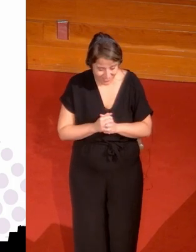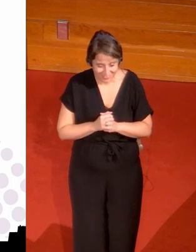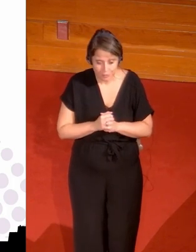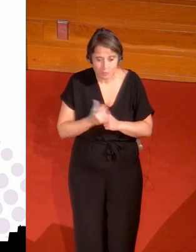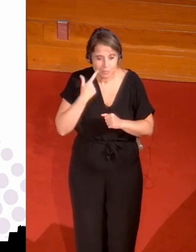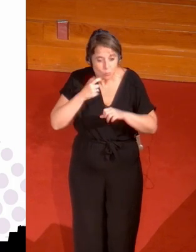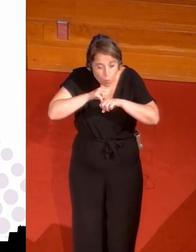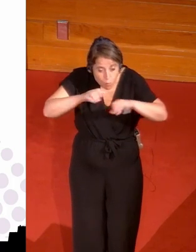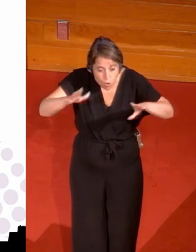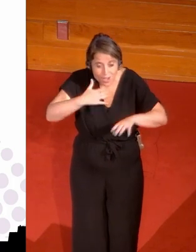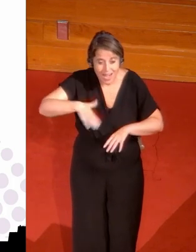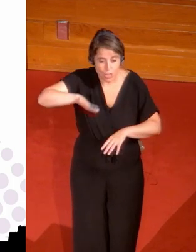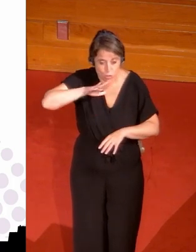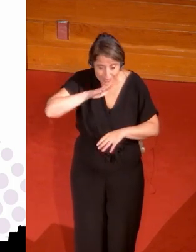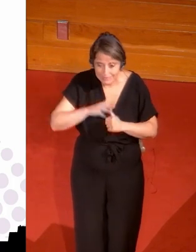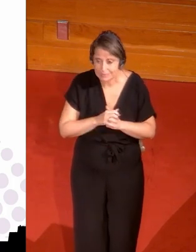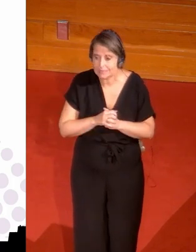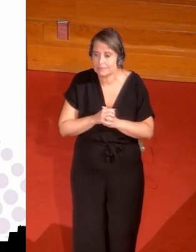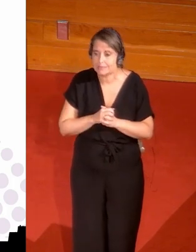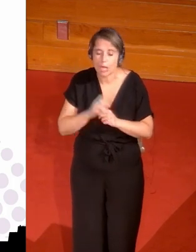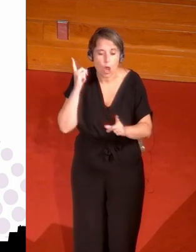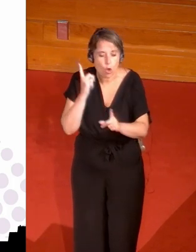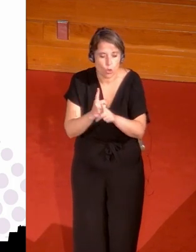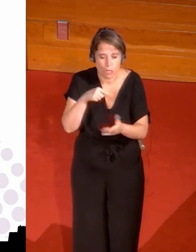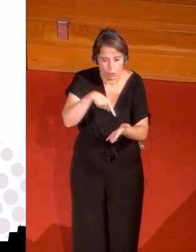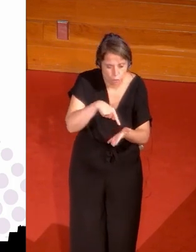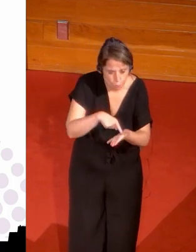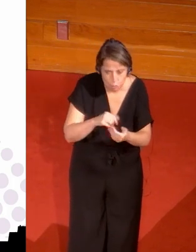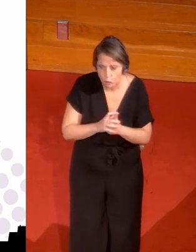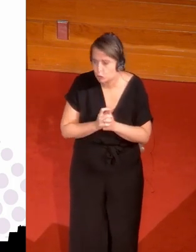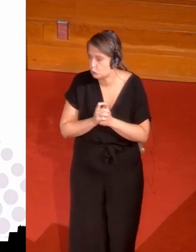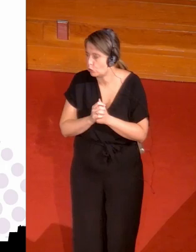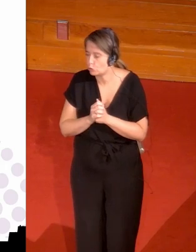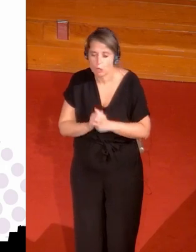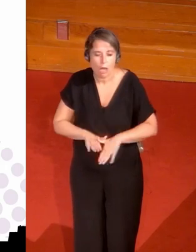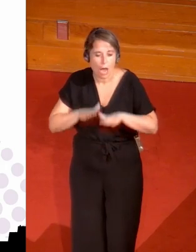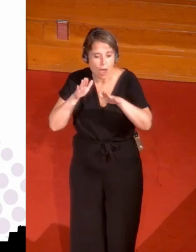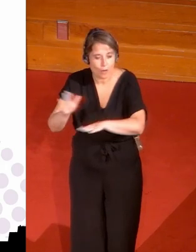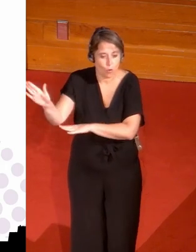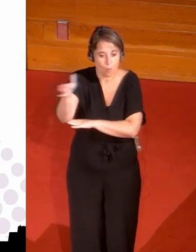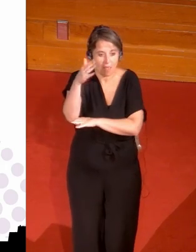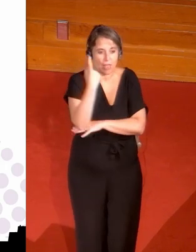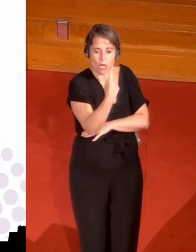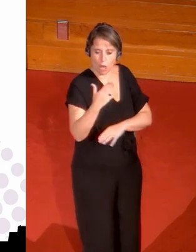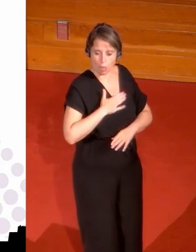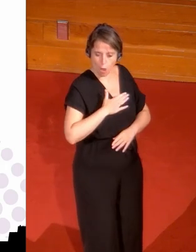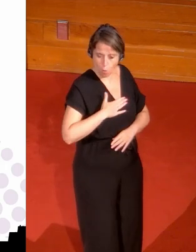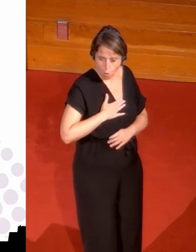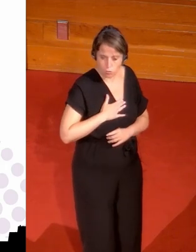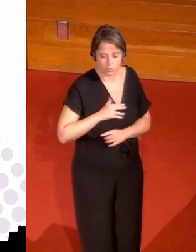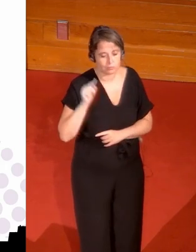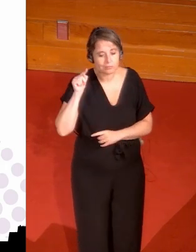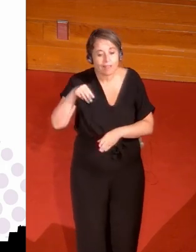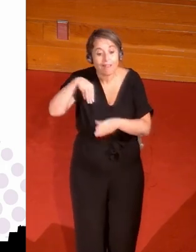mensaje nacionalista el mensaje contra los impuestos a favor de las banderas de cada uno no sé qué